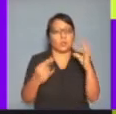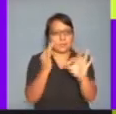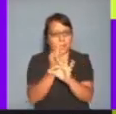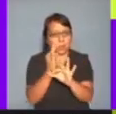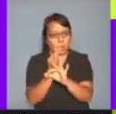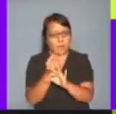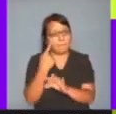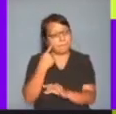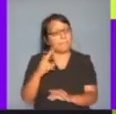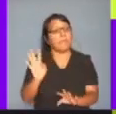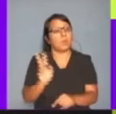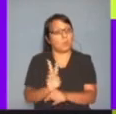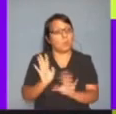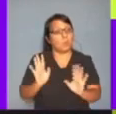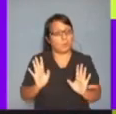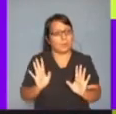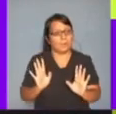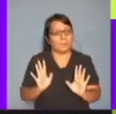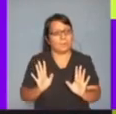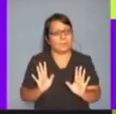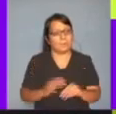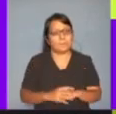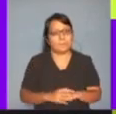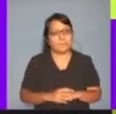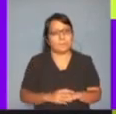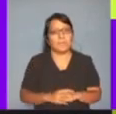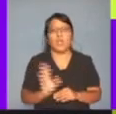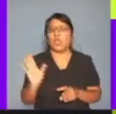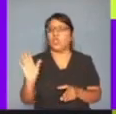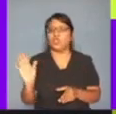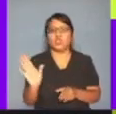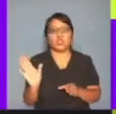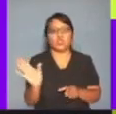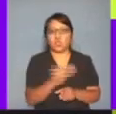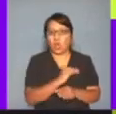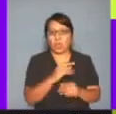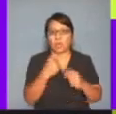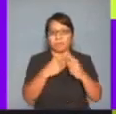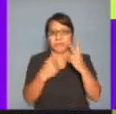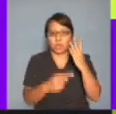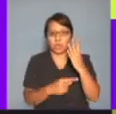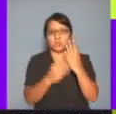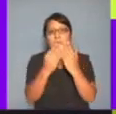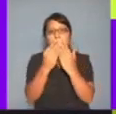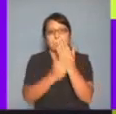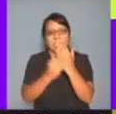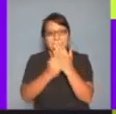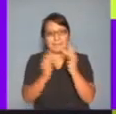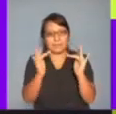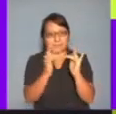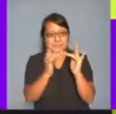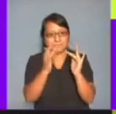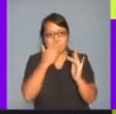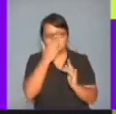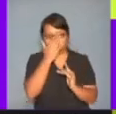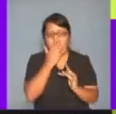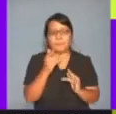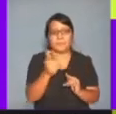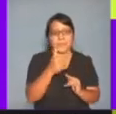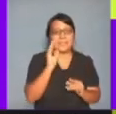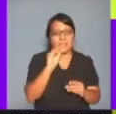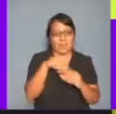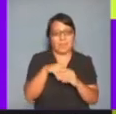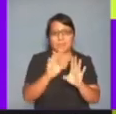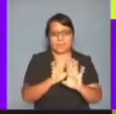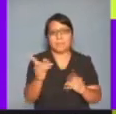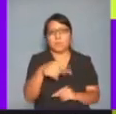cuestión. Todo eso están cargados en la página del Ministerio. Para que sepan, para que sea transparente y